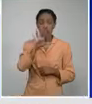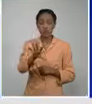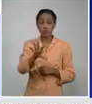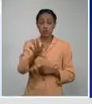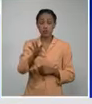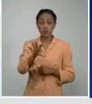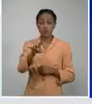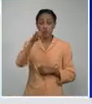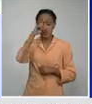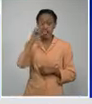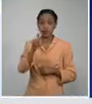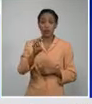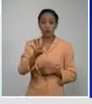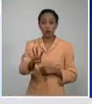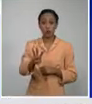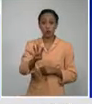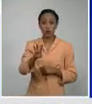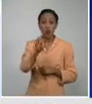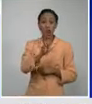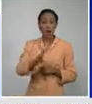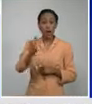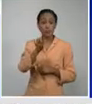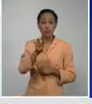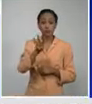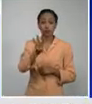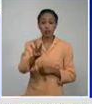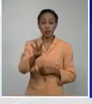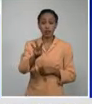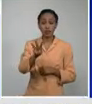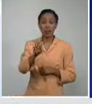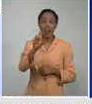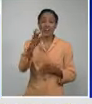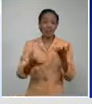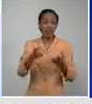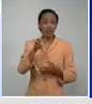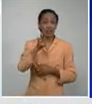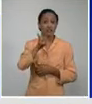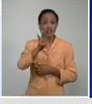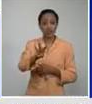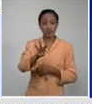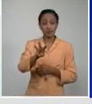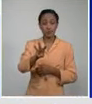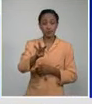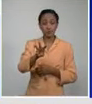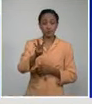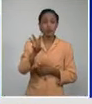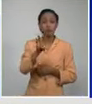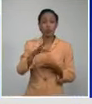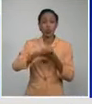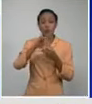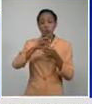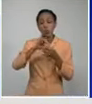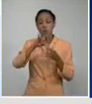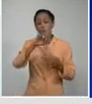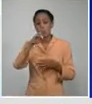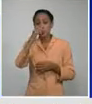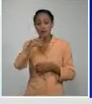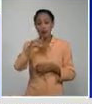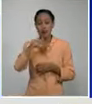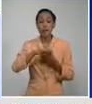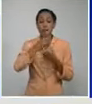Candelaria con 3, Guira de Melena y Bauta con 2, Bahahonda y Mariel con 1. La